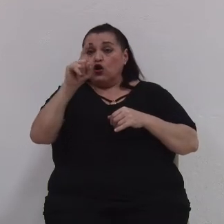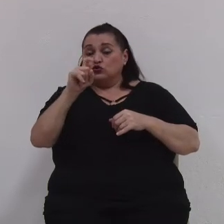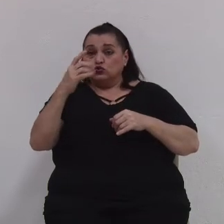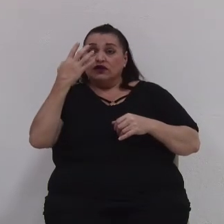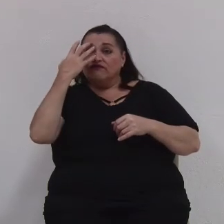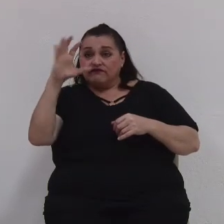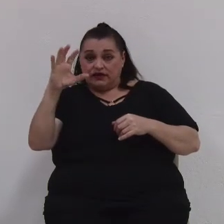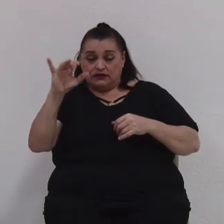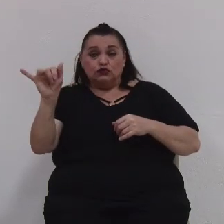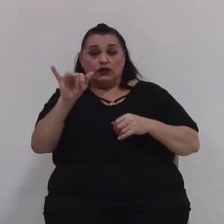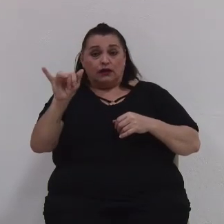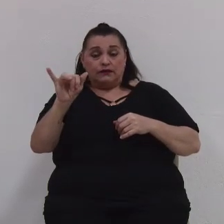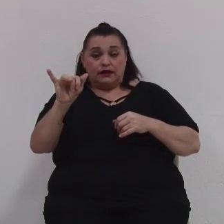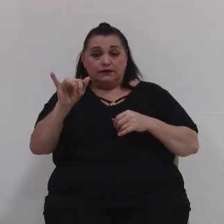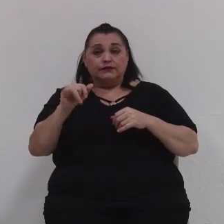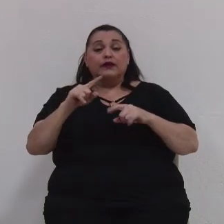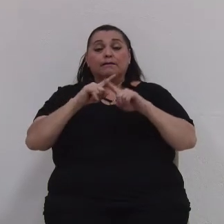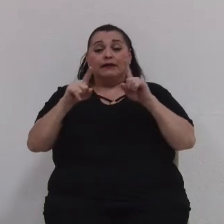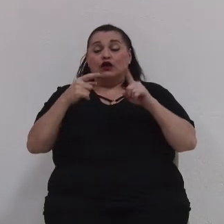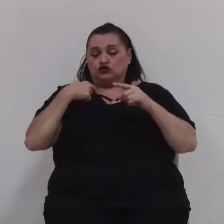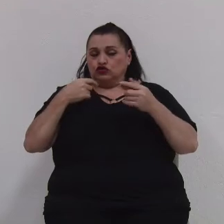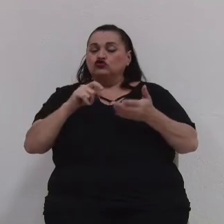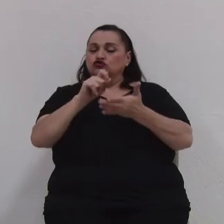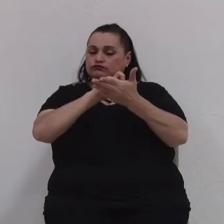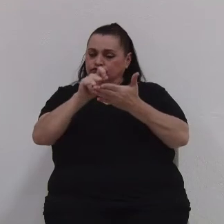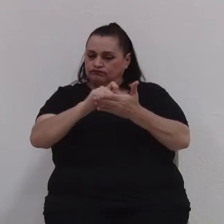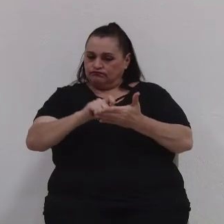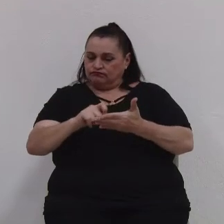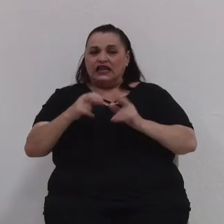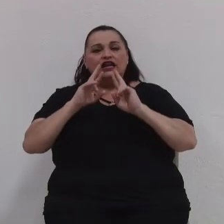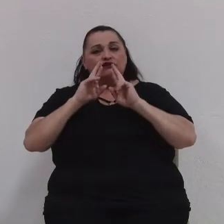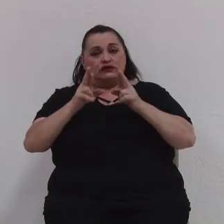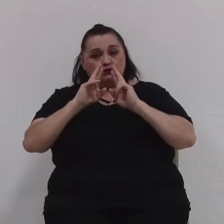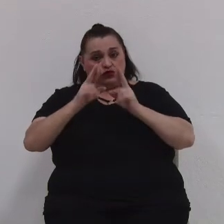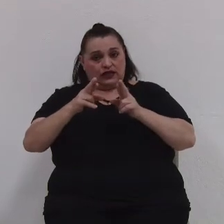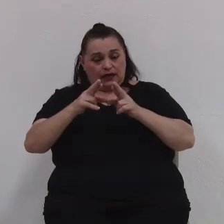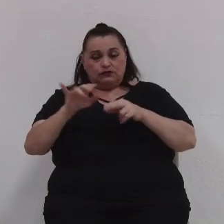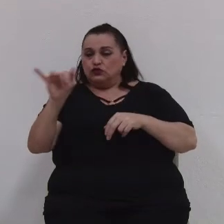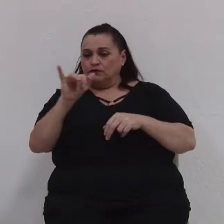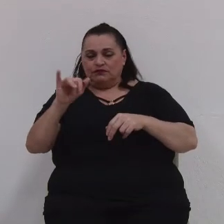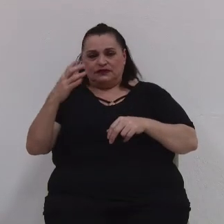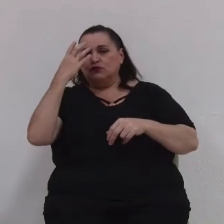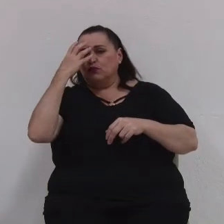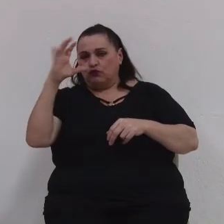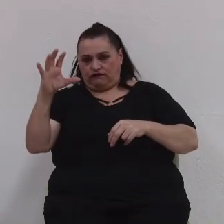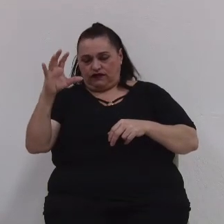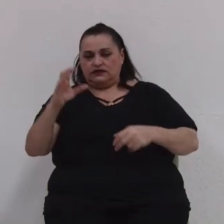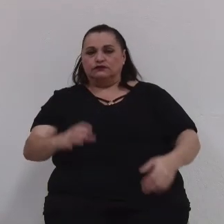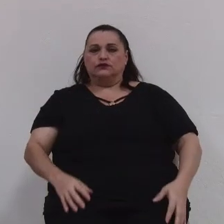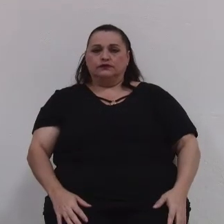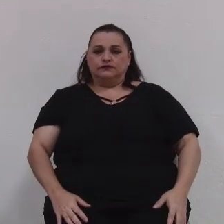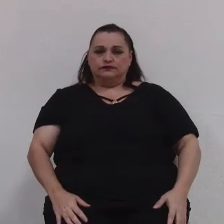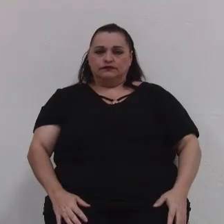Facebook, sin embargo vamos a tomarlas y les vamos a dar respuesta por esa misma vía.